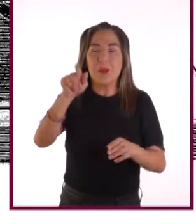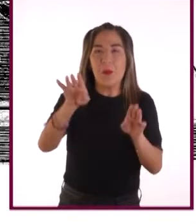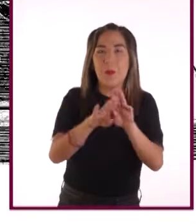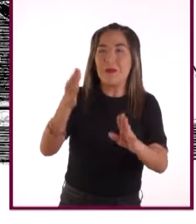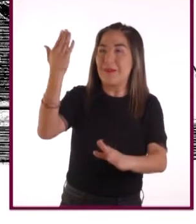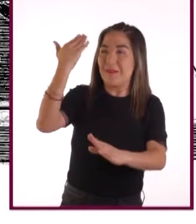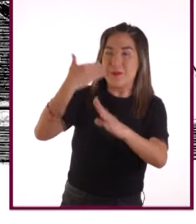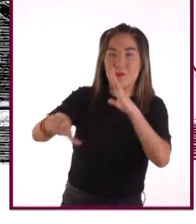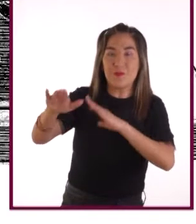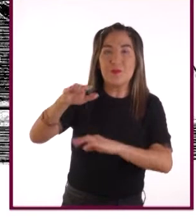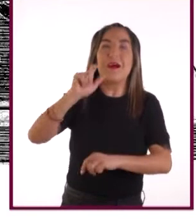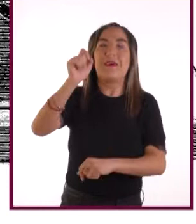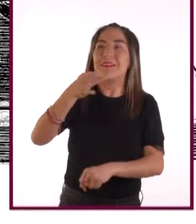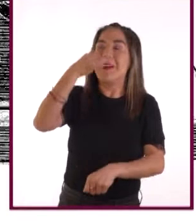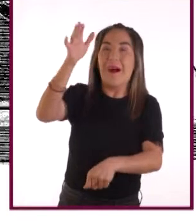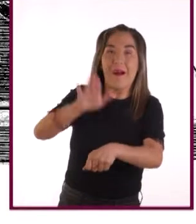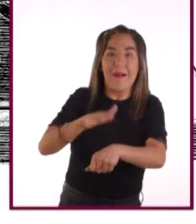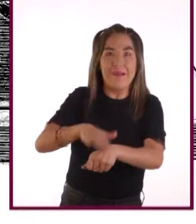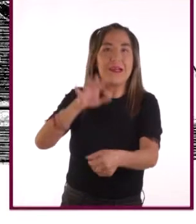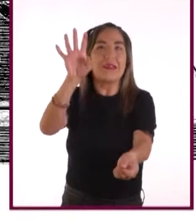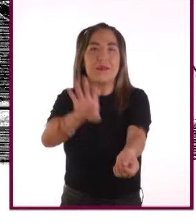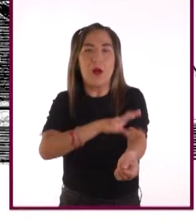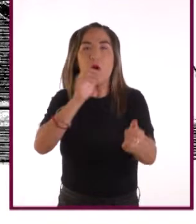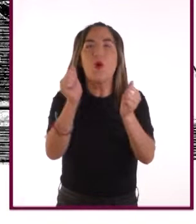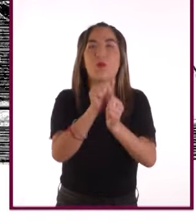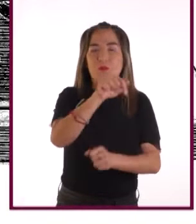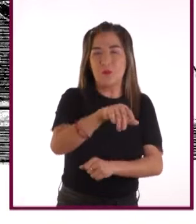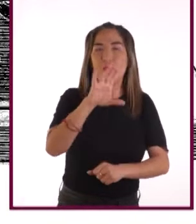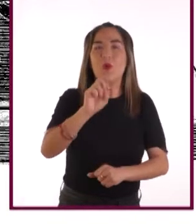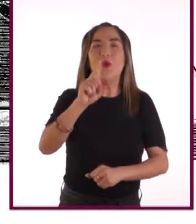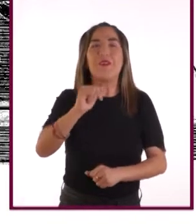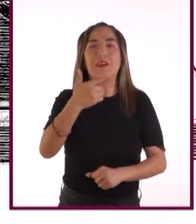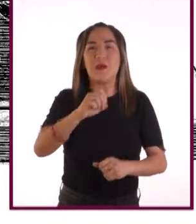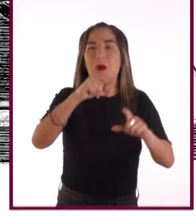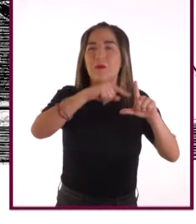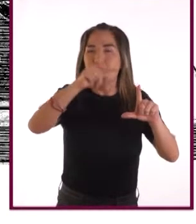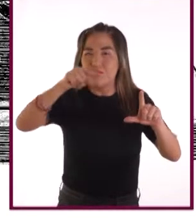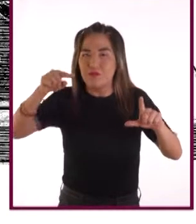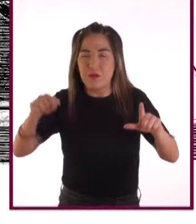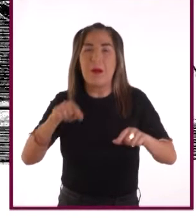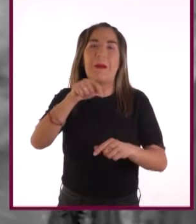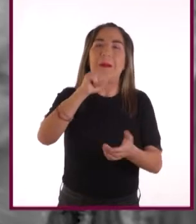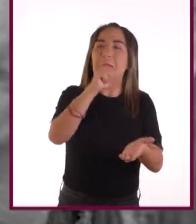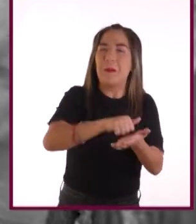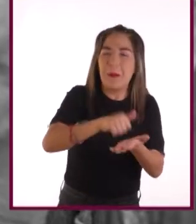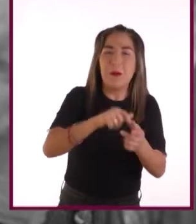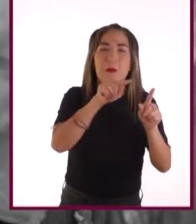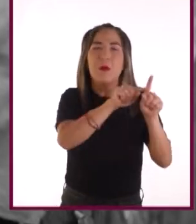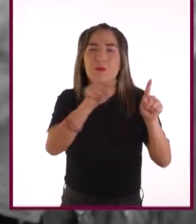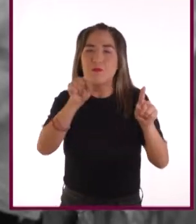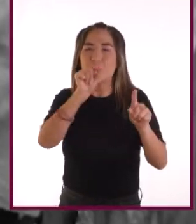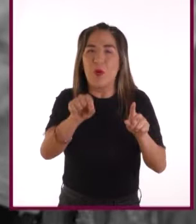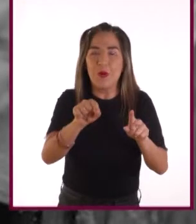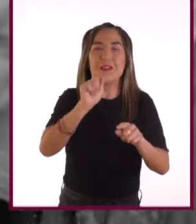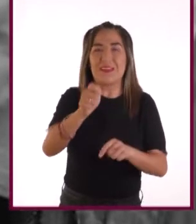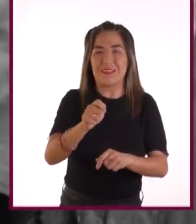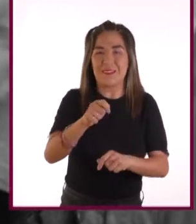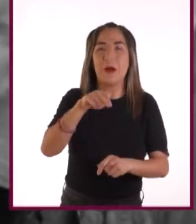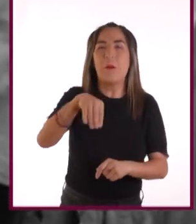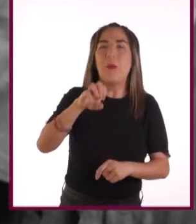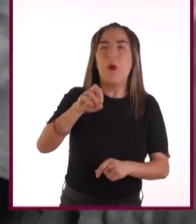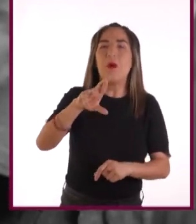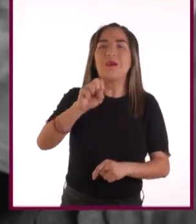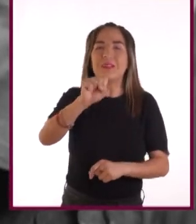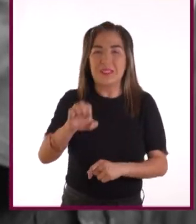solamente mandar señales eléctricas o con cierto código, que es lo que conocemos como el código Morse, que salvó muchas